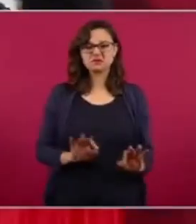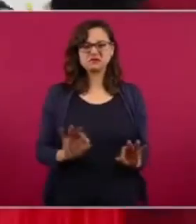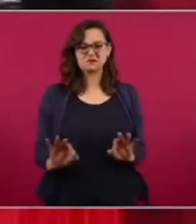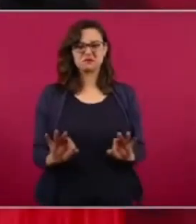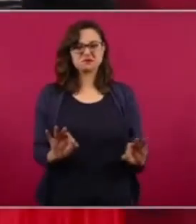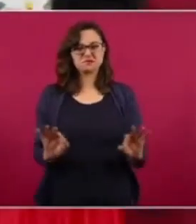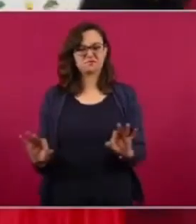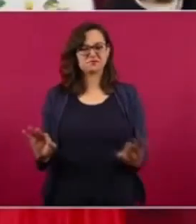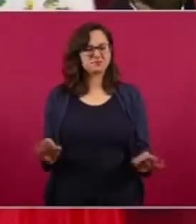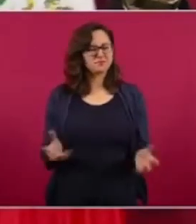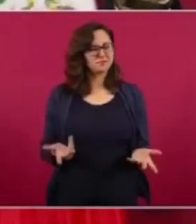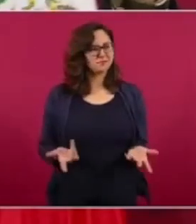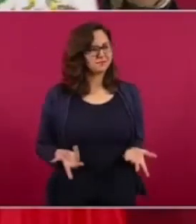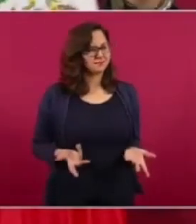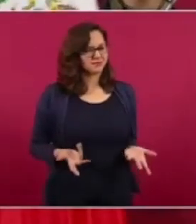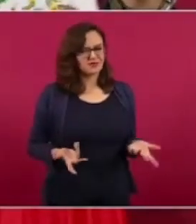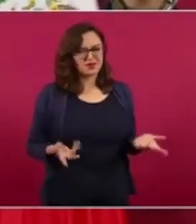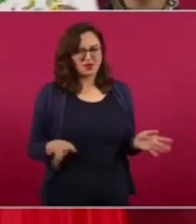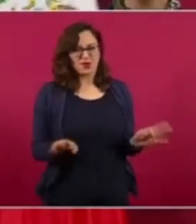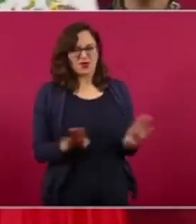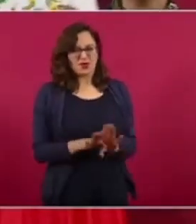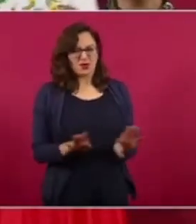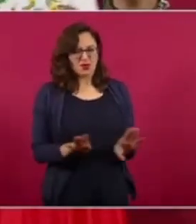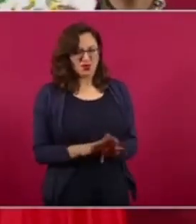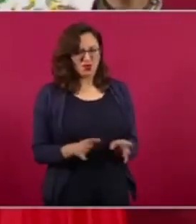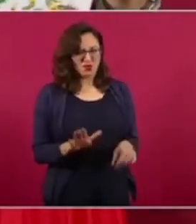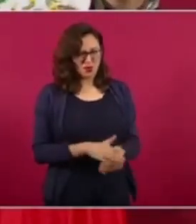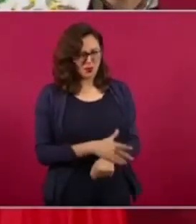seguir manteniendo